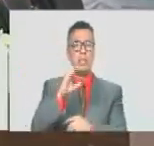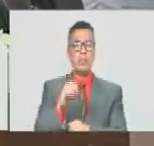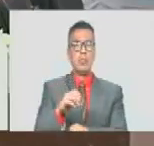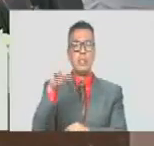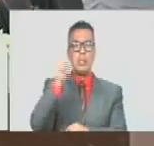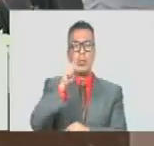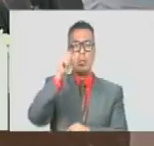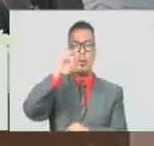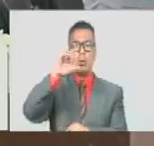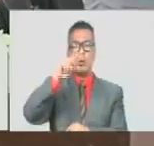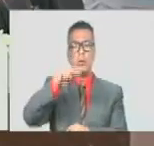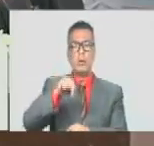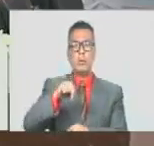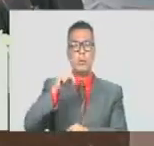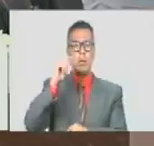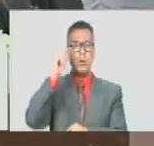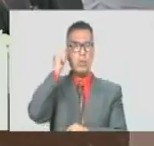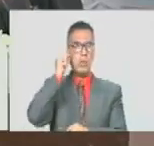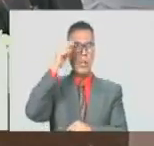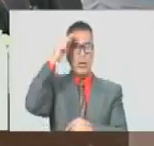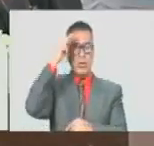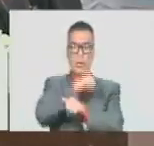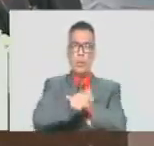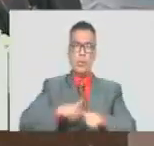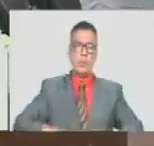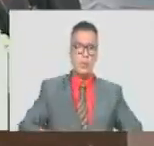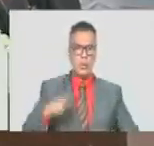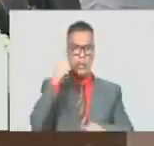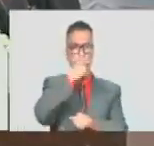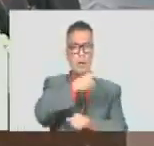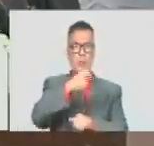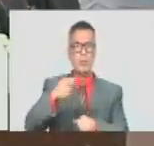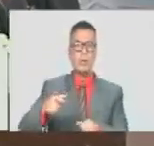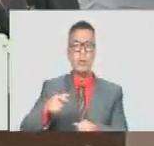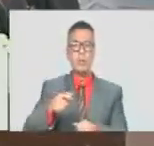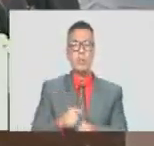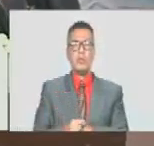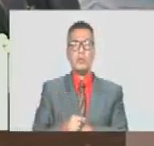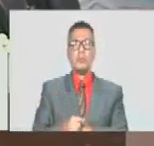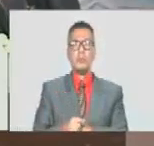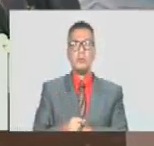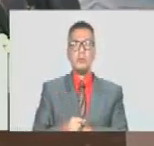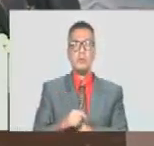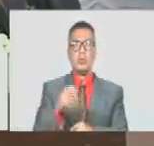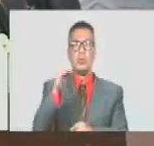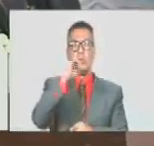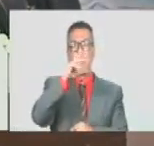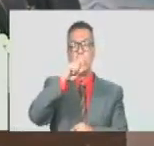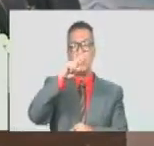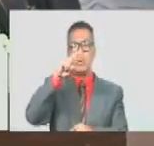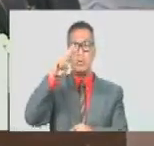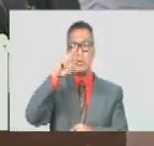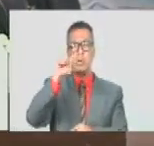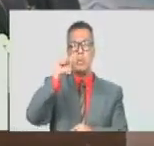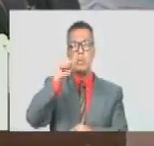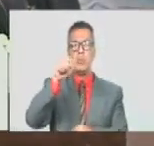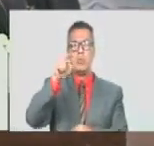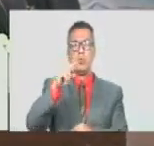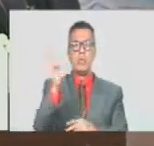Simón Rodríguez, y al general del pueblo soberano, Ezequiel Zamora. Con